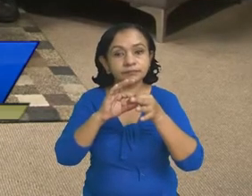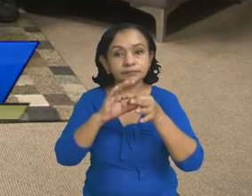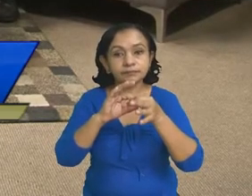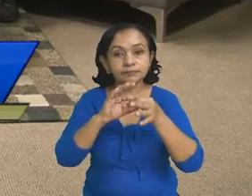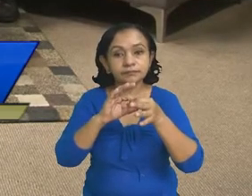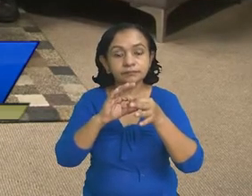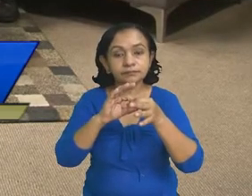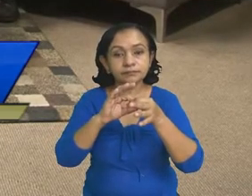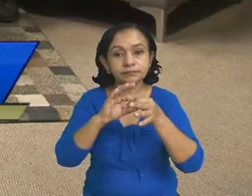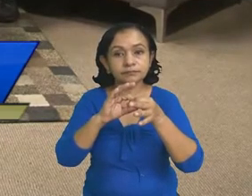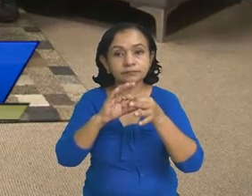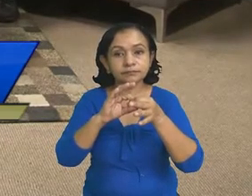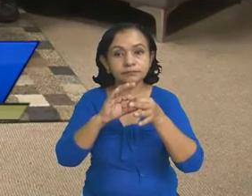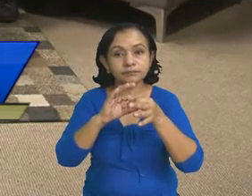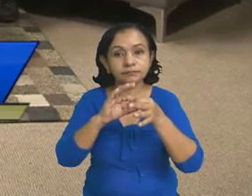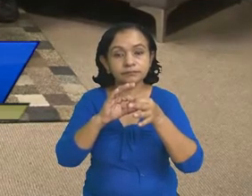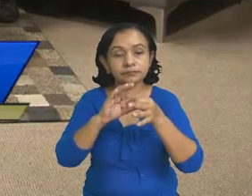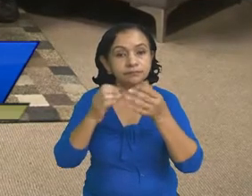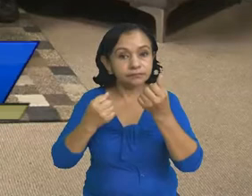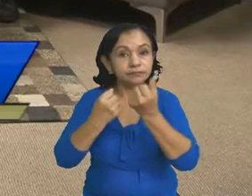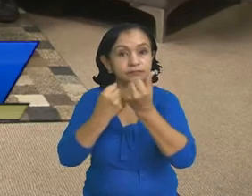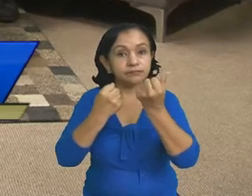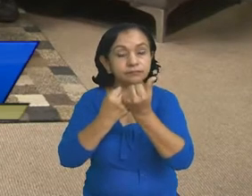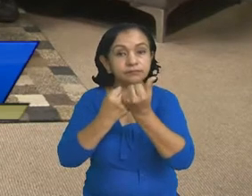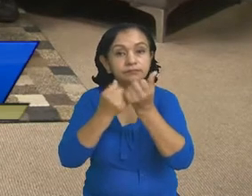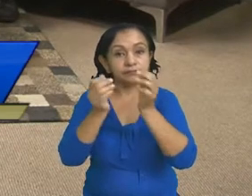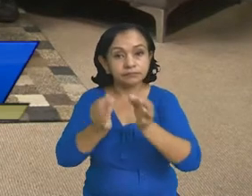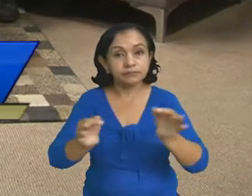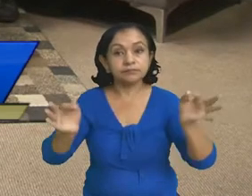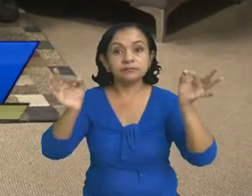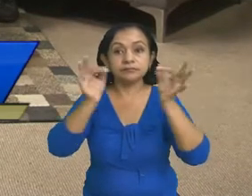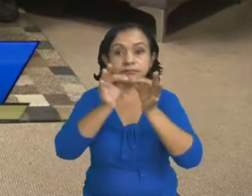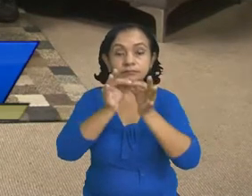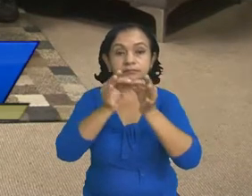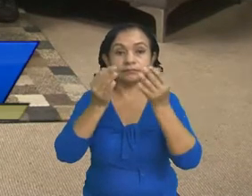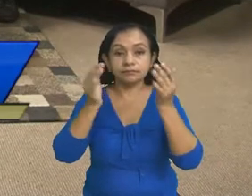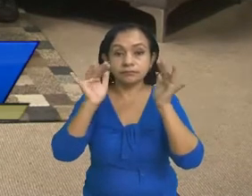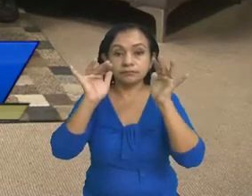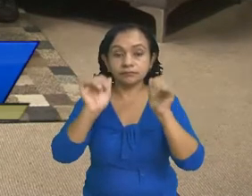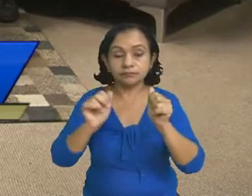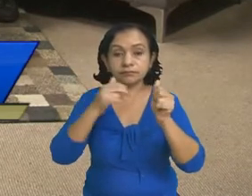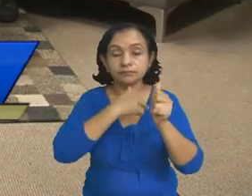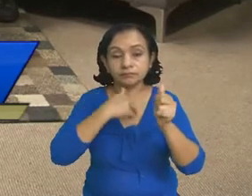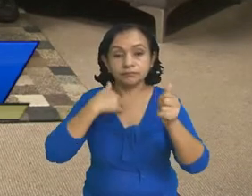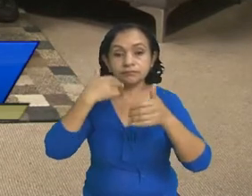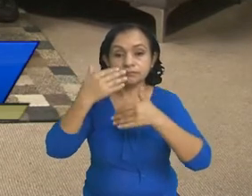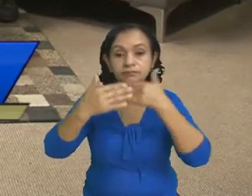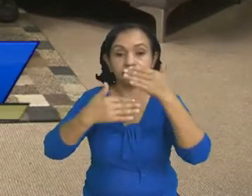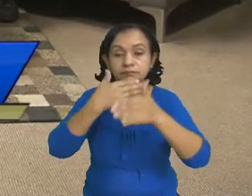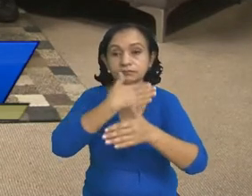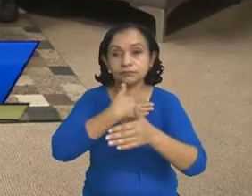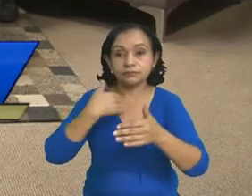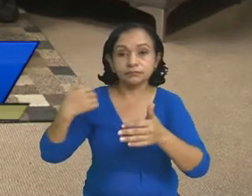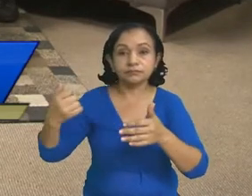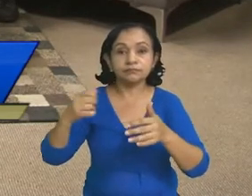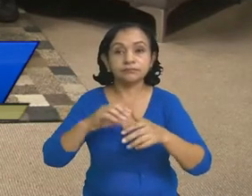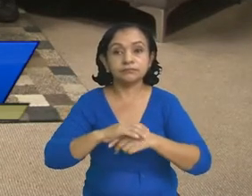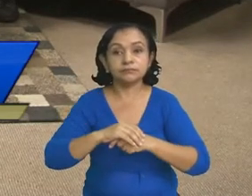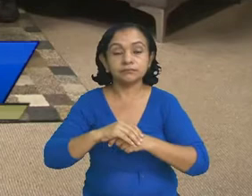pero te da un gran respaldo, pues, digamos. Y hemos venido mejorando